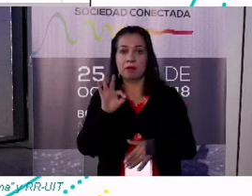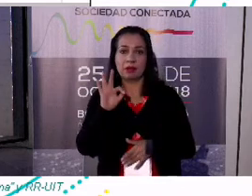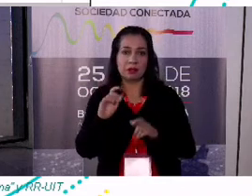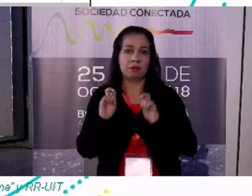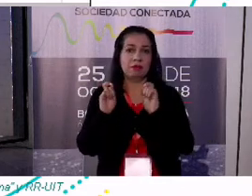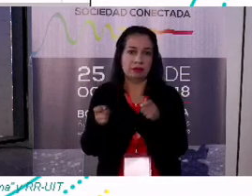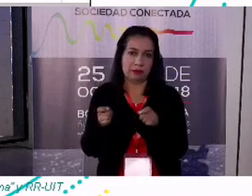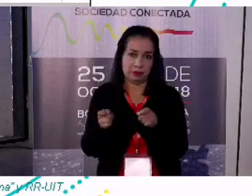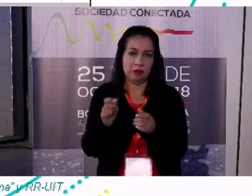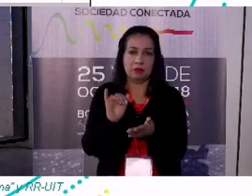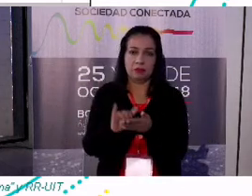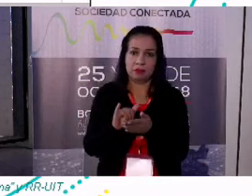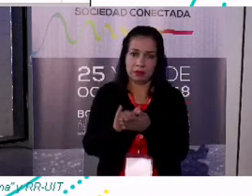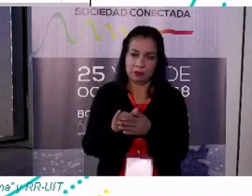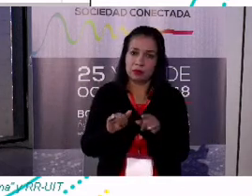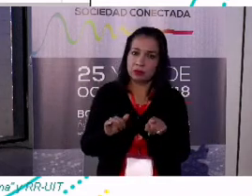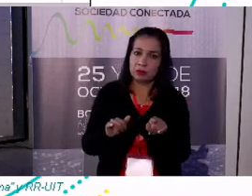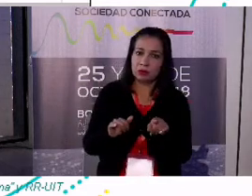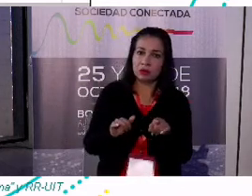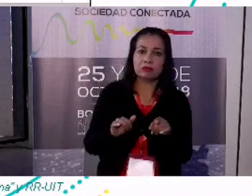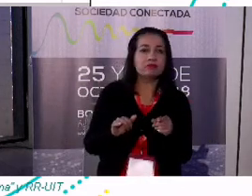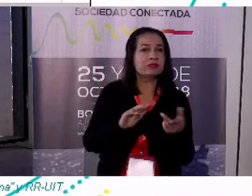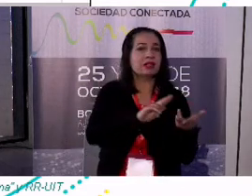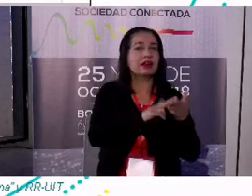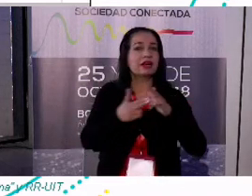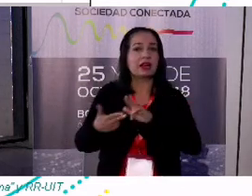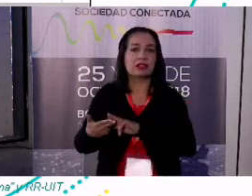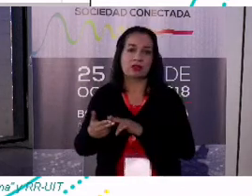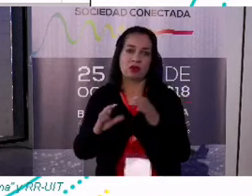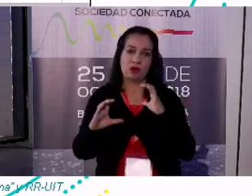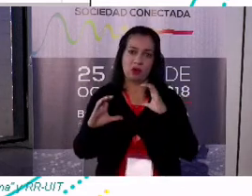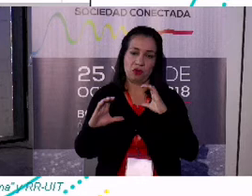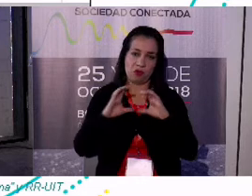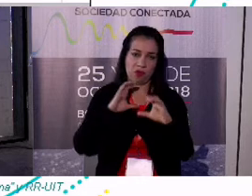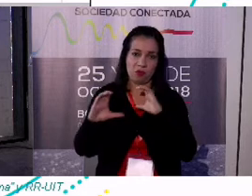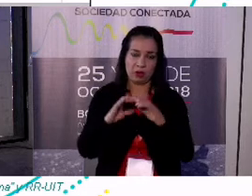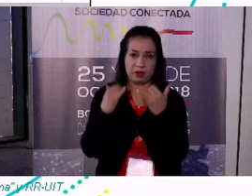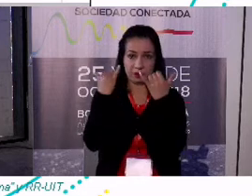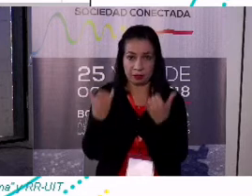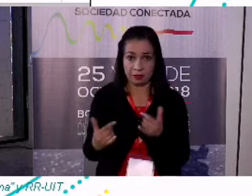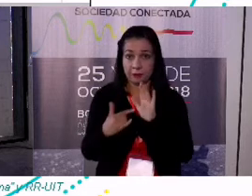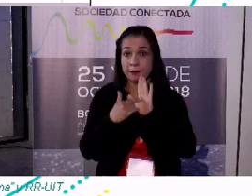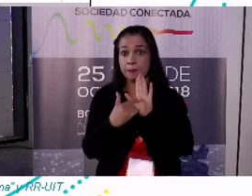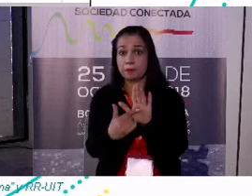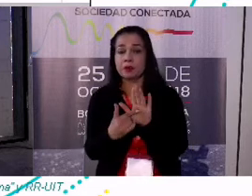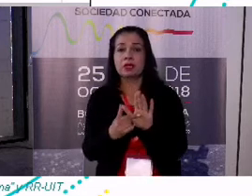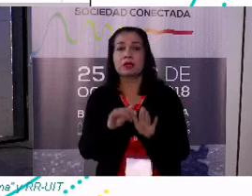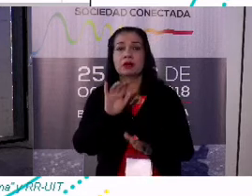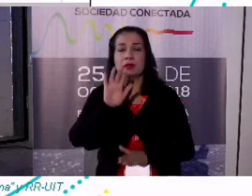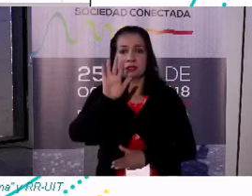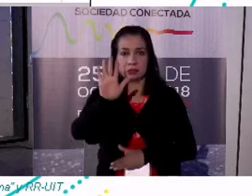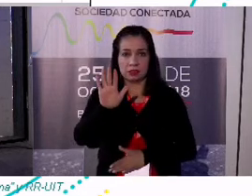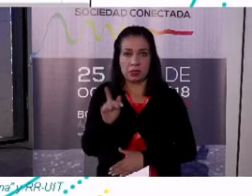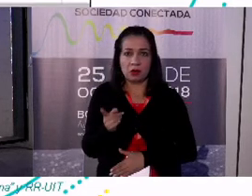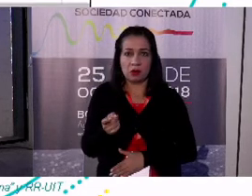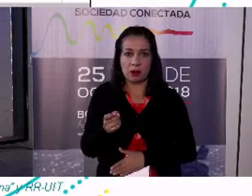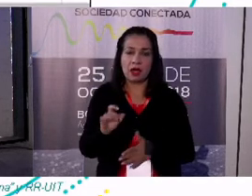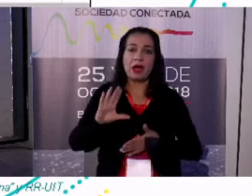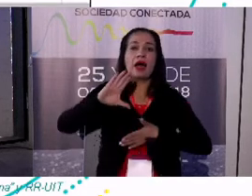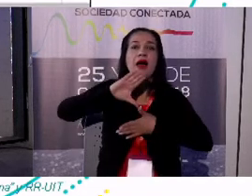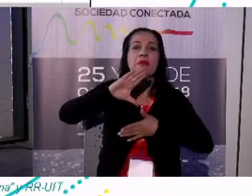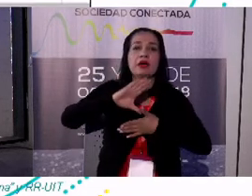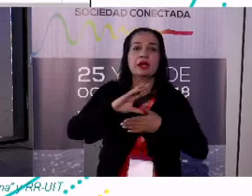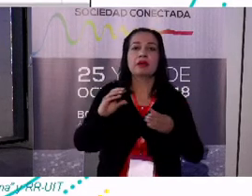con el reglamento de radiocomunicaciones actual esta esta imagen toma información de 5g américas y también del reglamento de